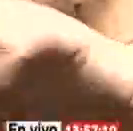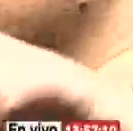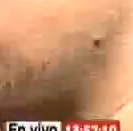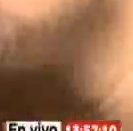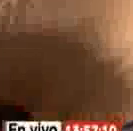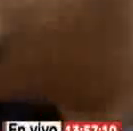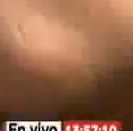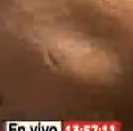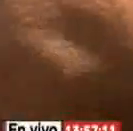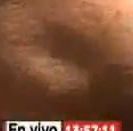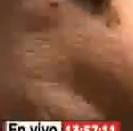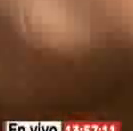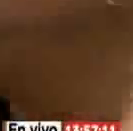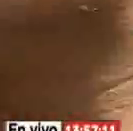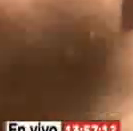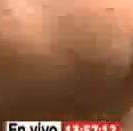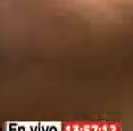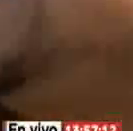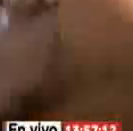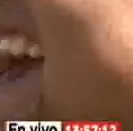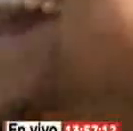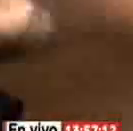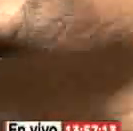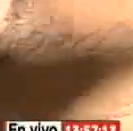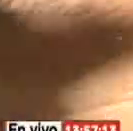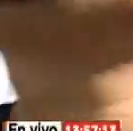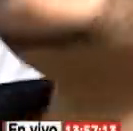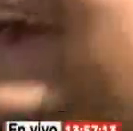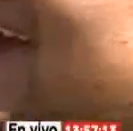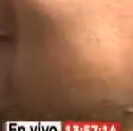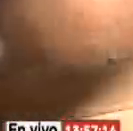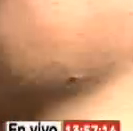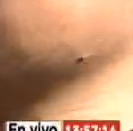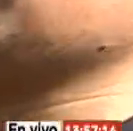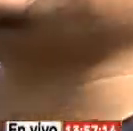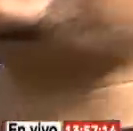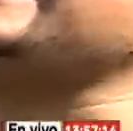fruto maduro. Zenaida la callera.